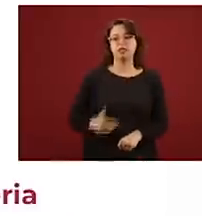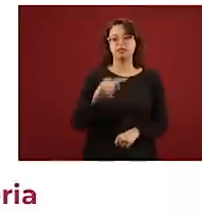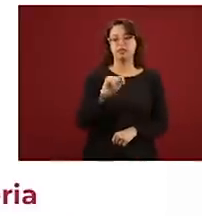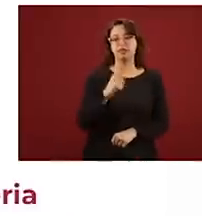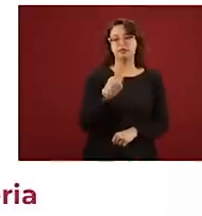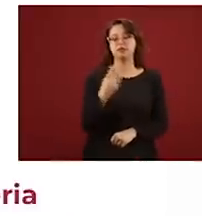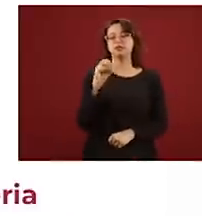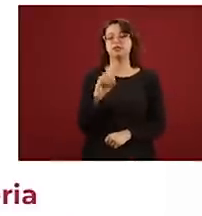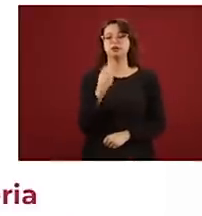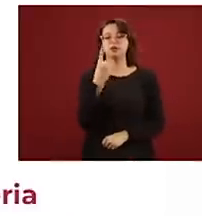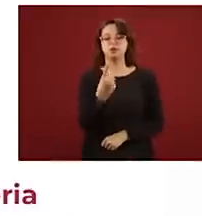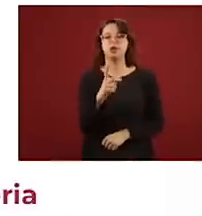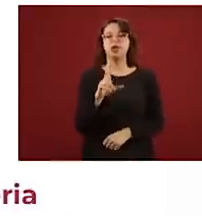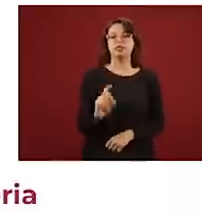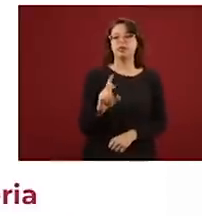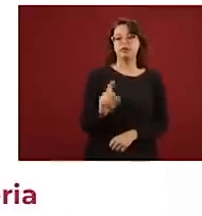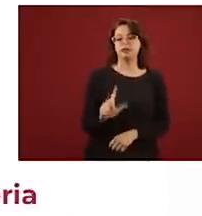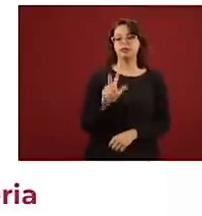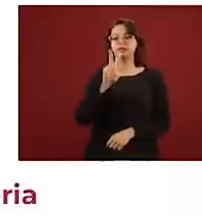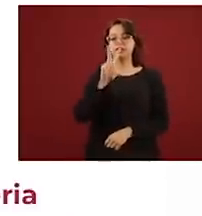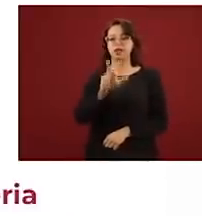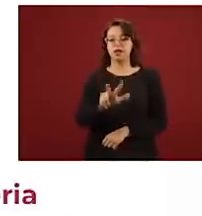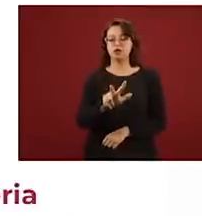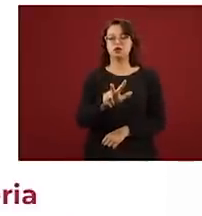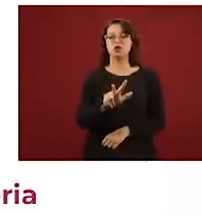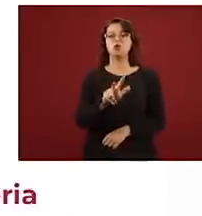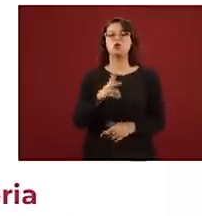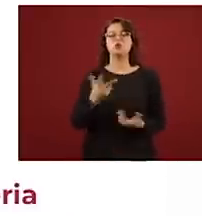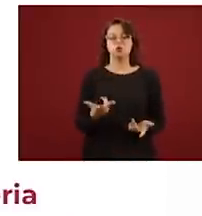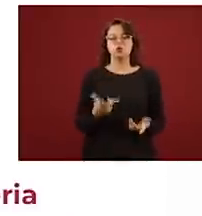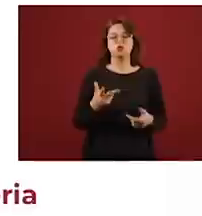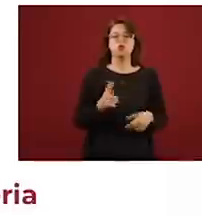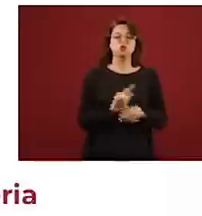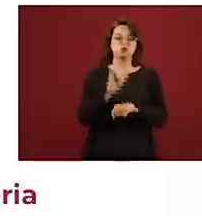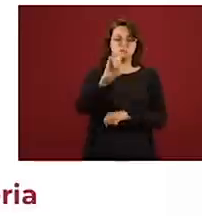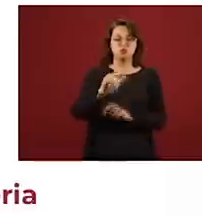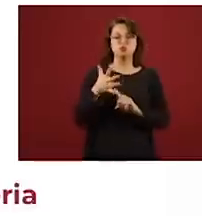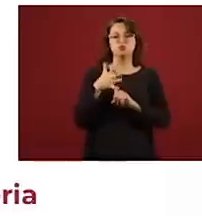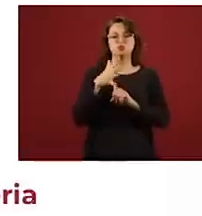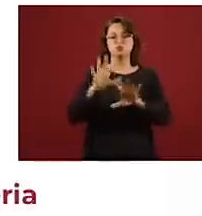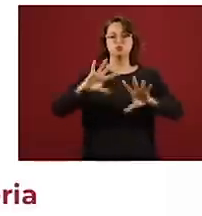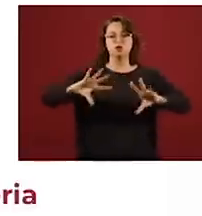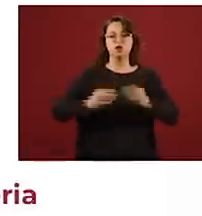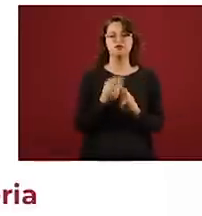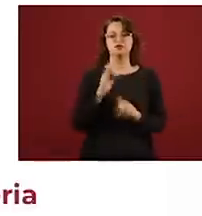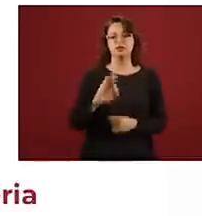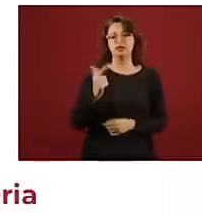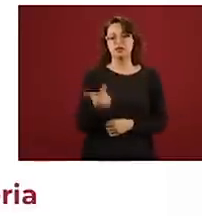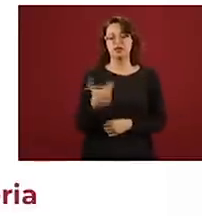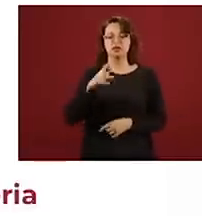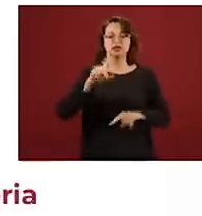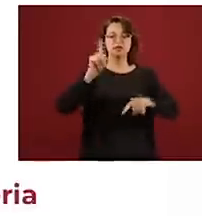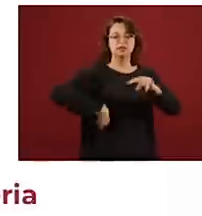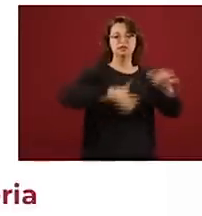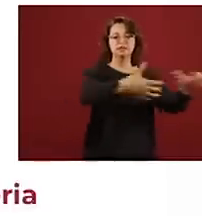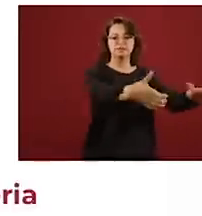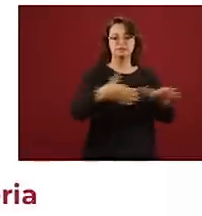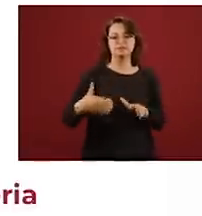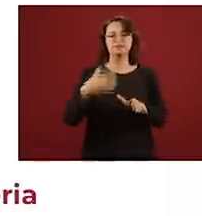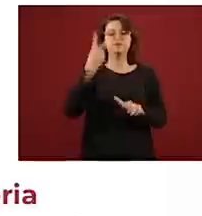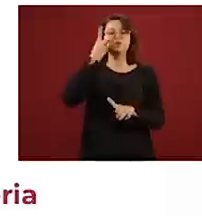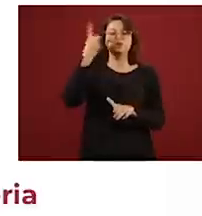TP-01, 38 aeronaves que serán enajenadas por la Fiscalía General de la República como órgano